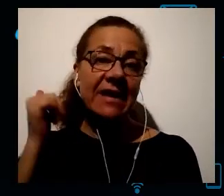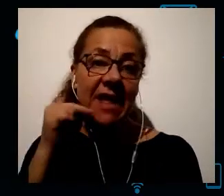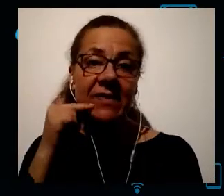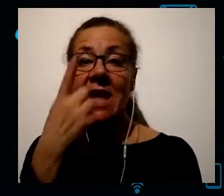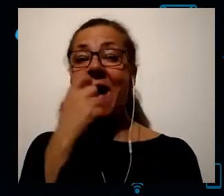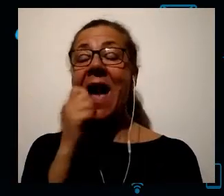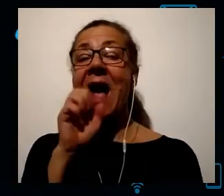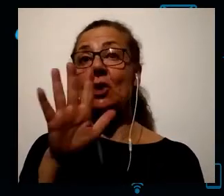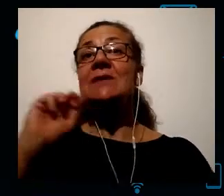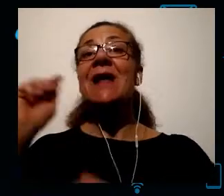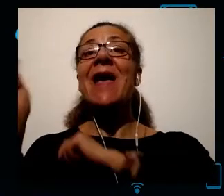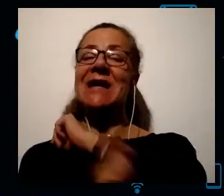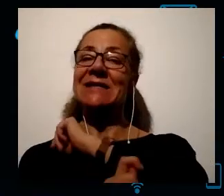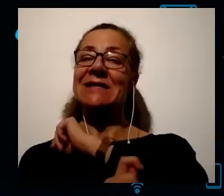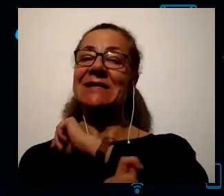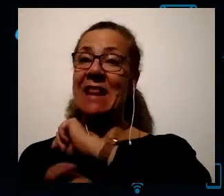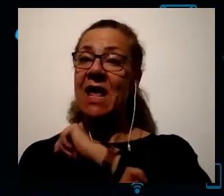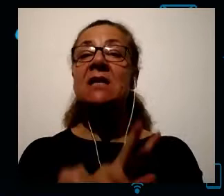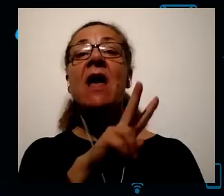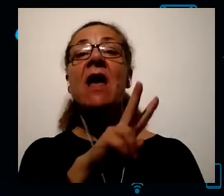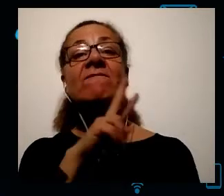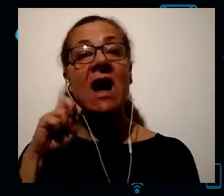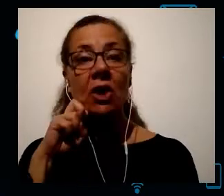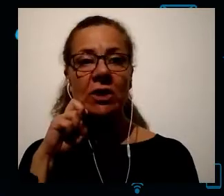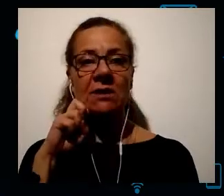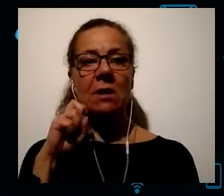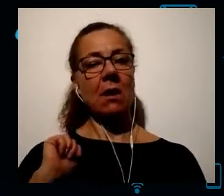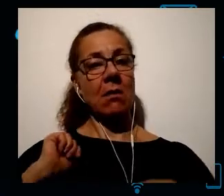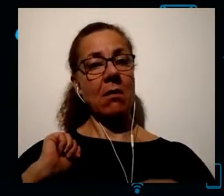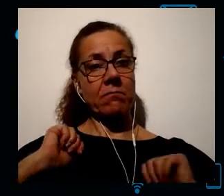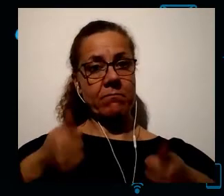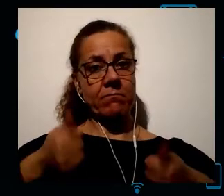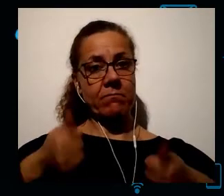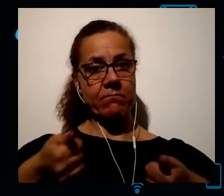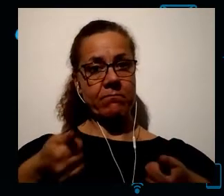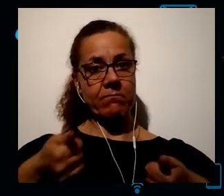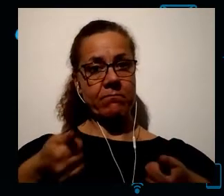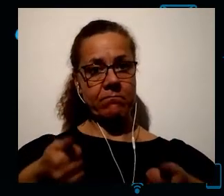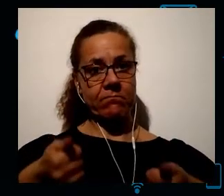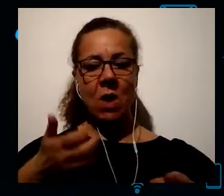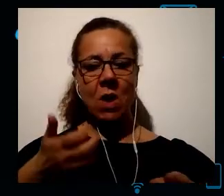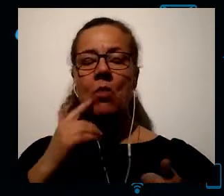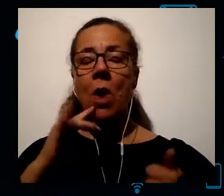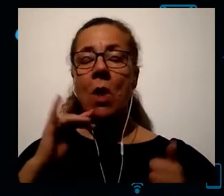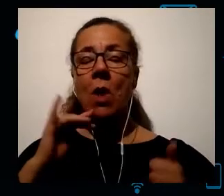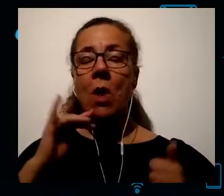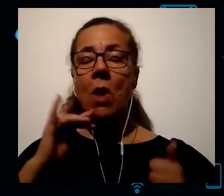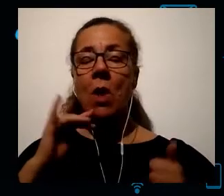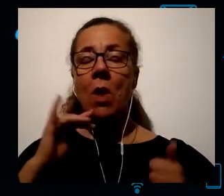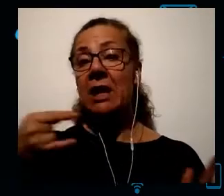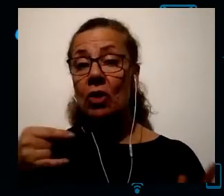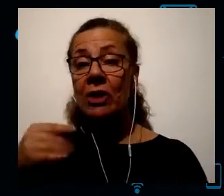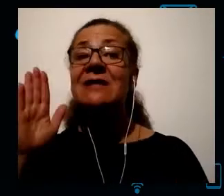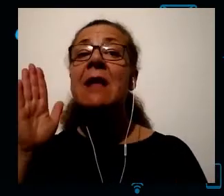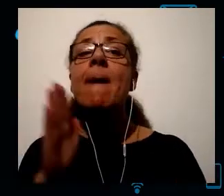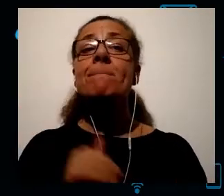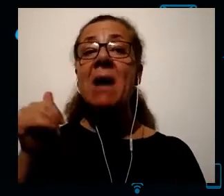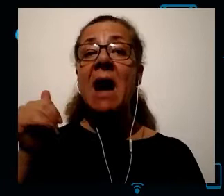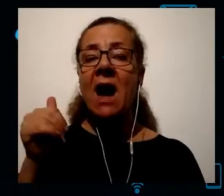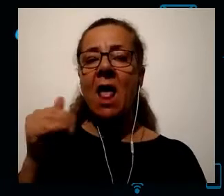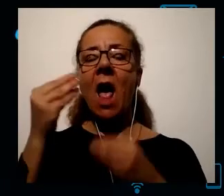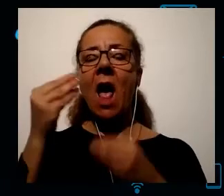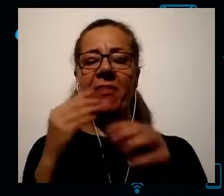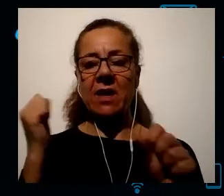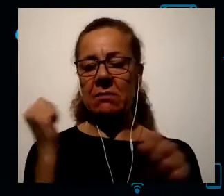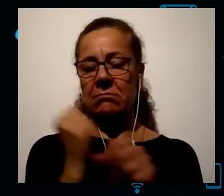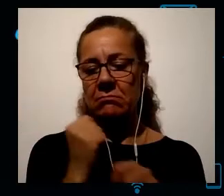estrategias y valores que ponemos en acción cuando usamos las tecnologías y los medios digitales para realizar tareas